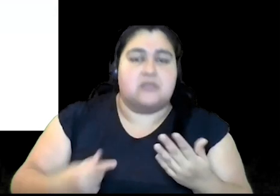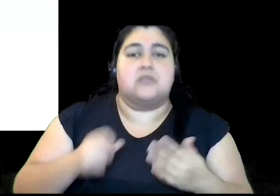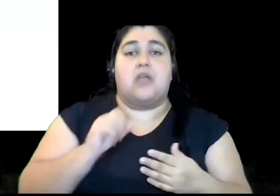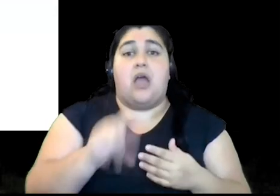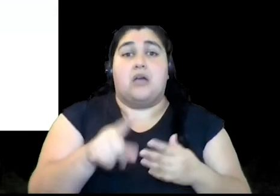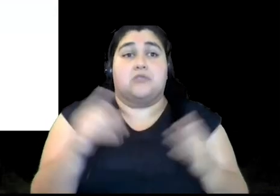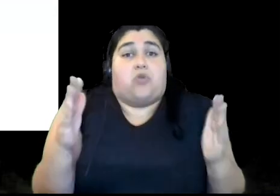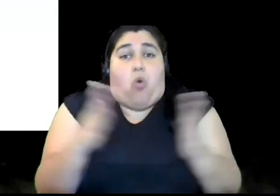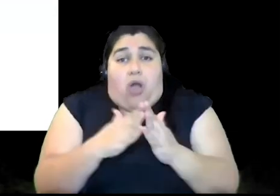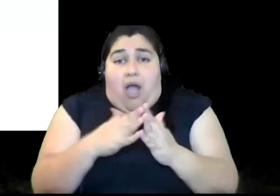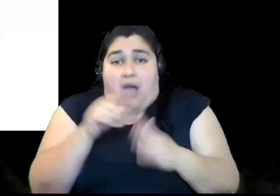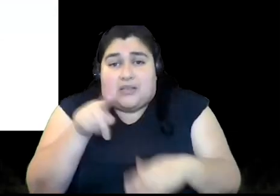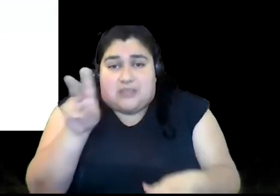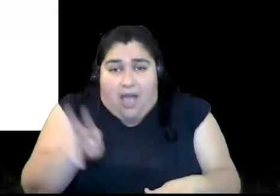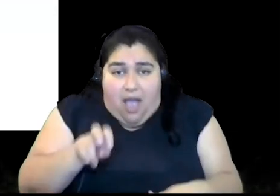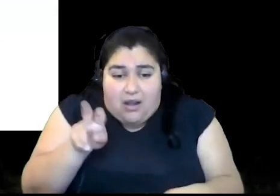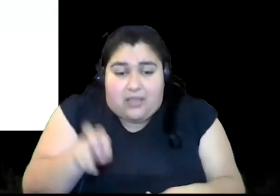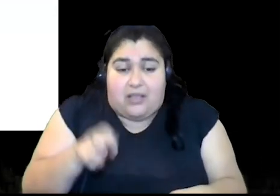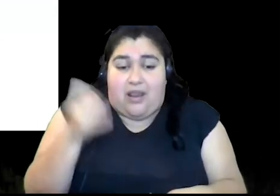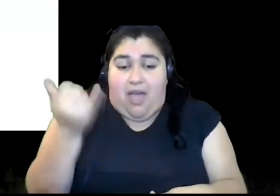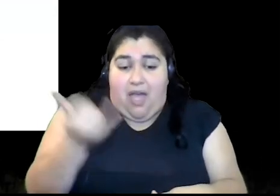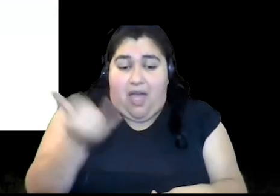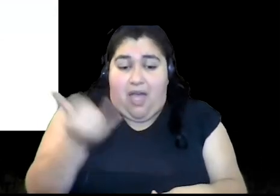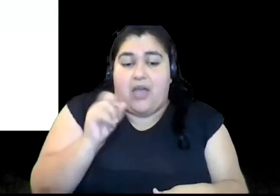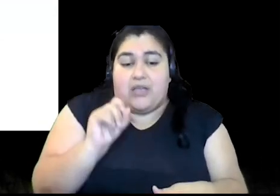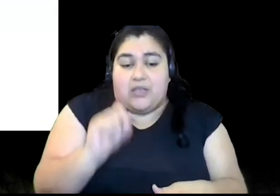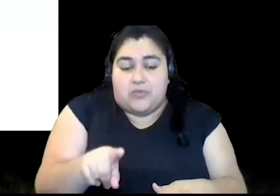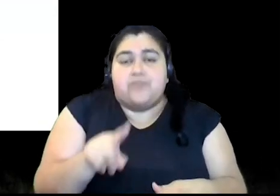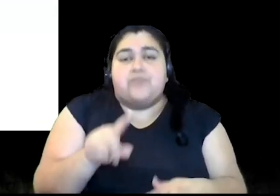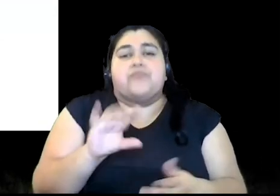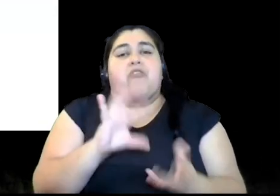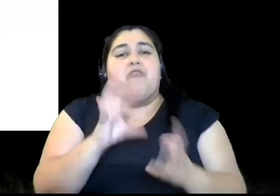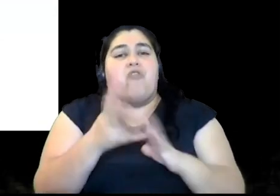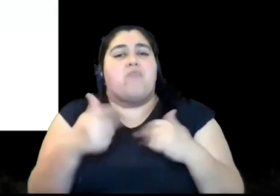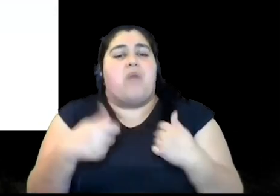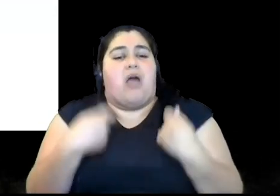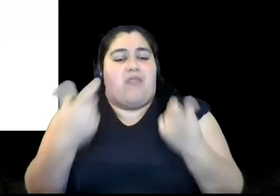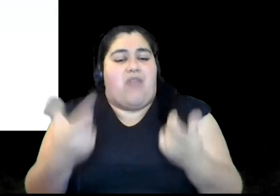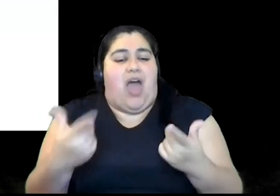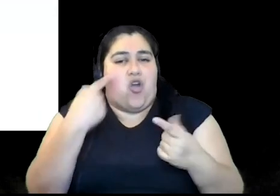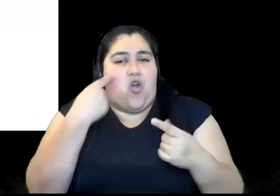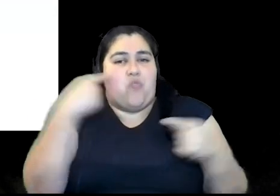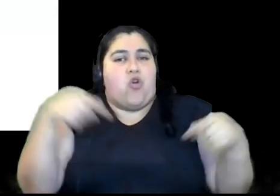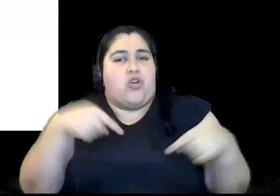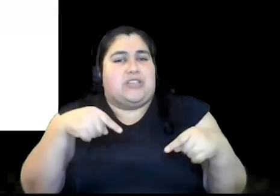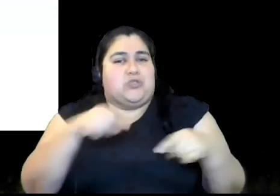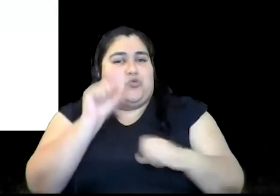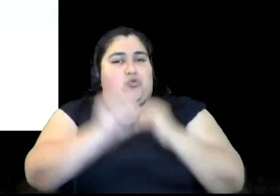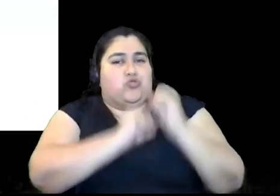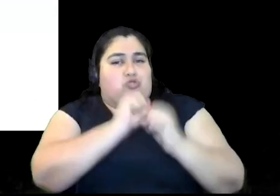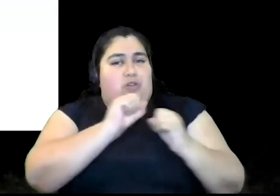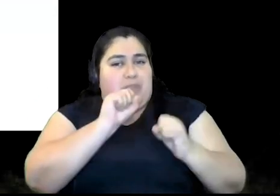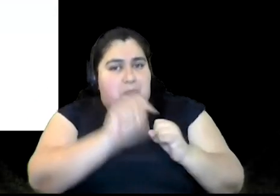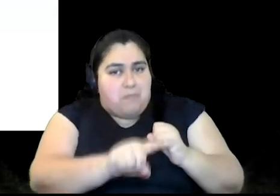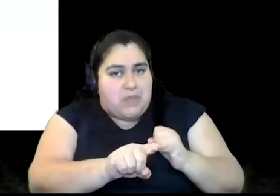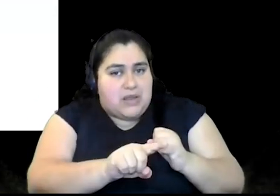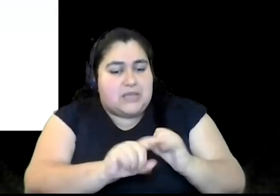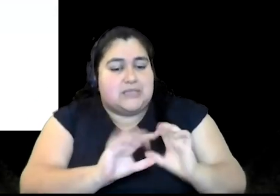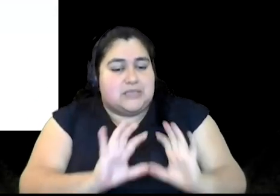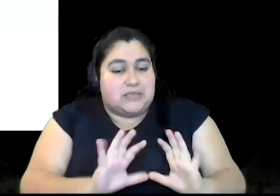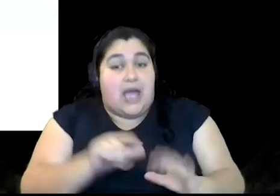está arrendado o alquilado o está usufructuado como establecimiento comercial e industrial,